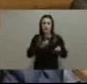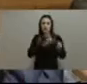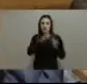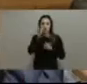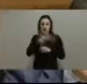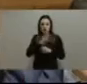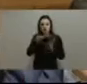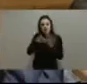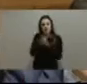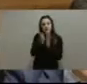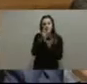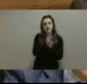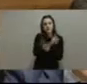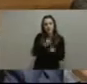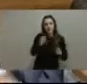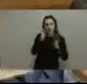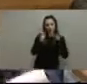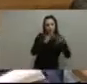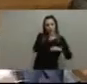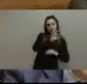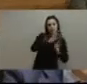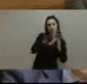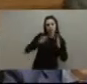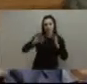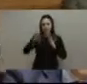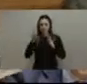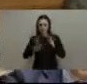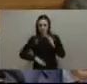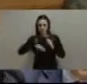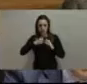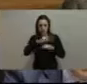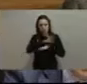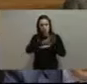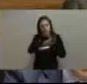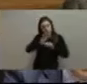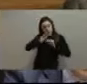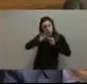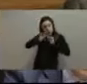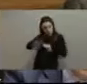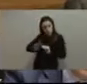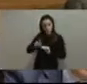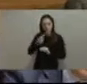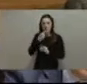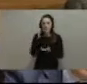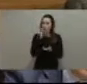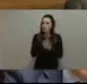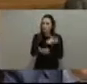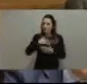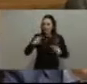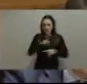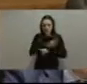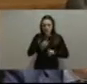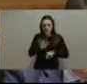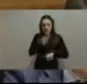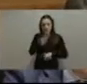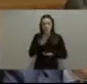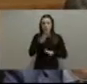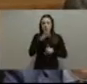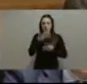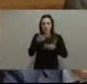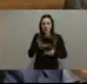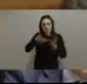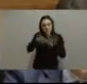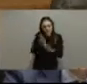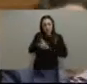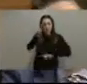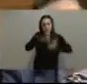etapa de educación infantil de 0 a 3 años, cuya consejería, su consejería, no quiso apostar por ella y hoy en día sigue siendo un atraco al